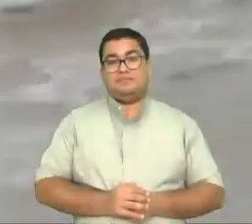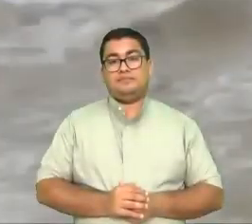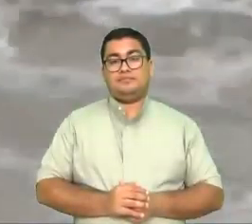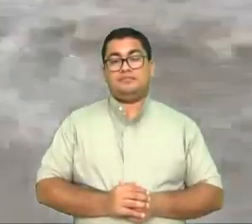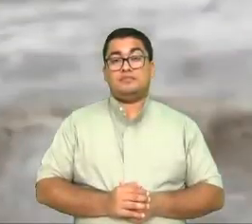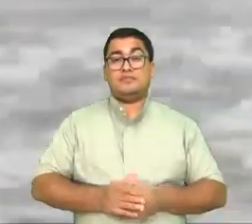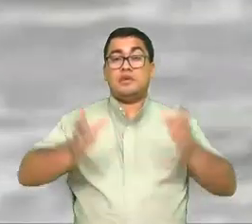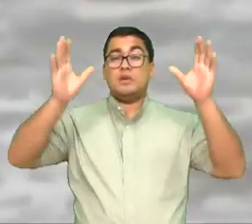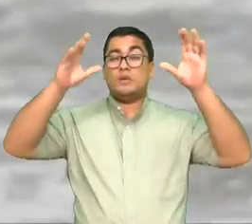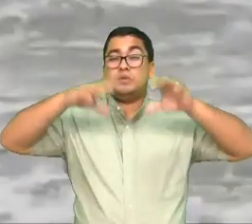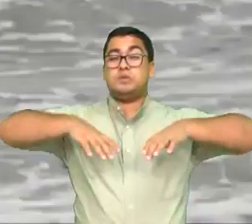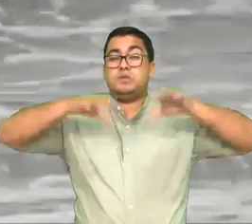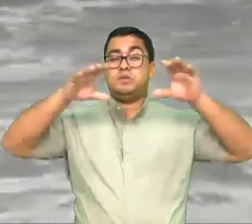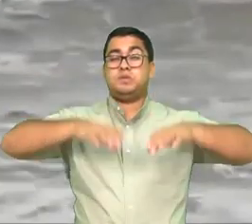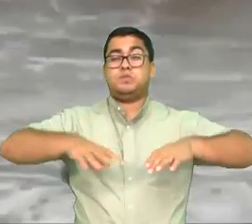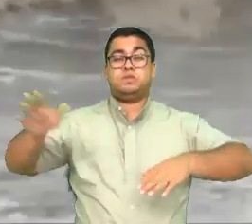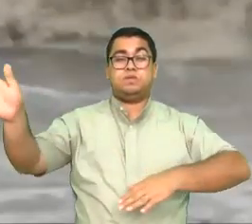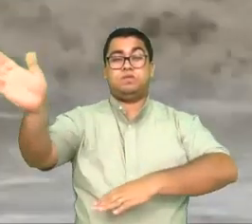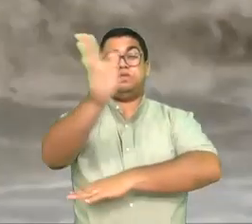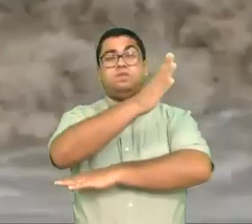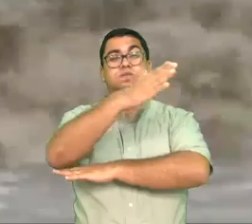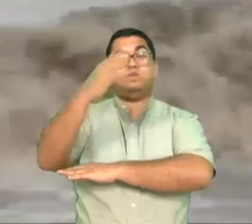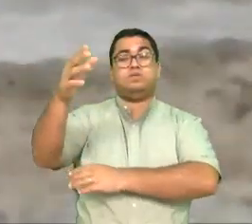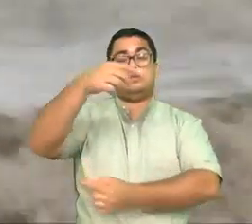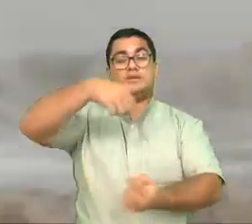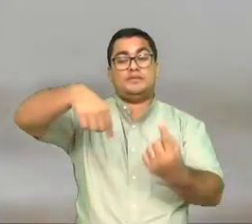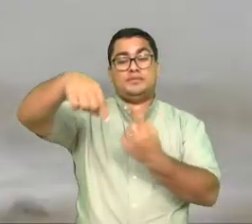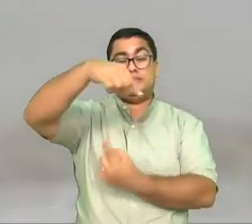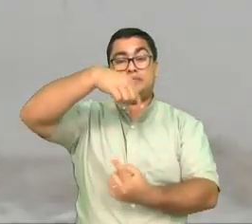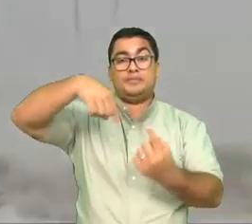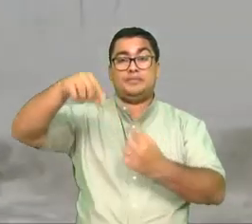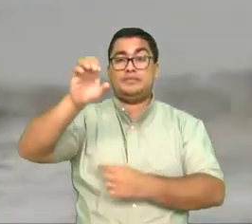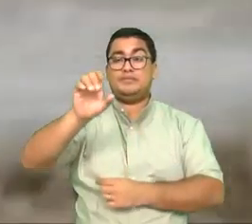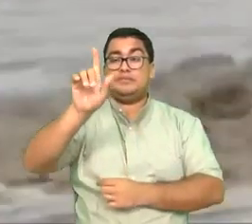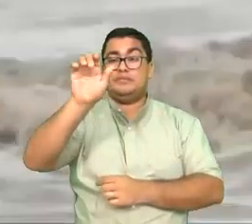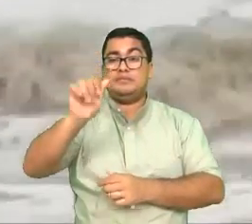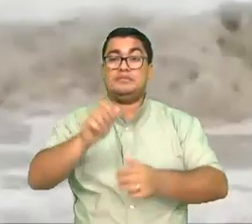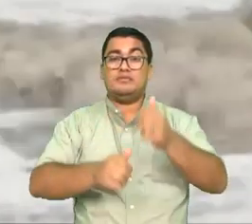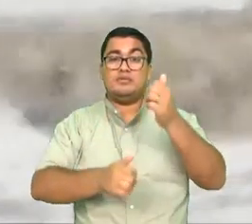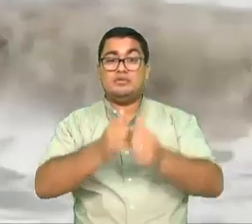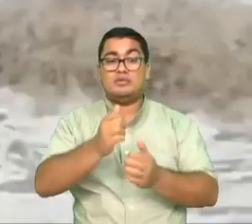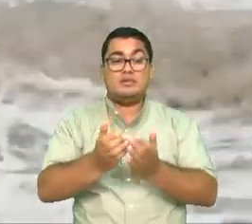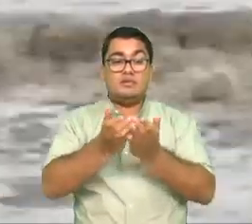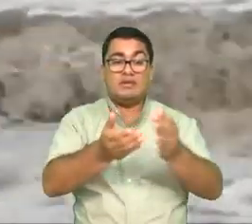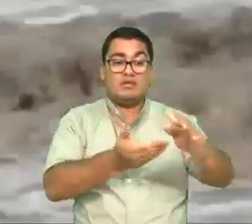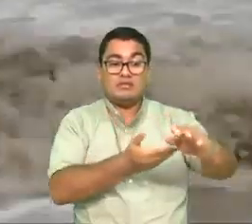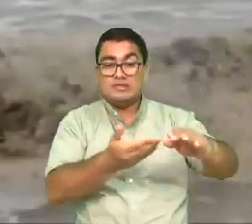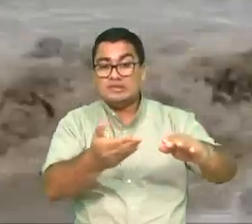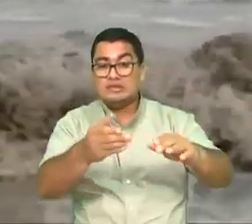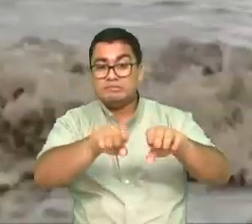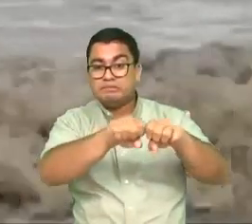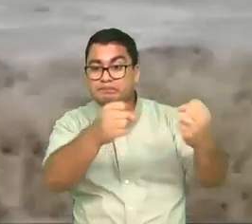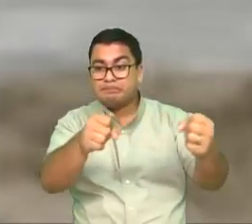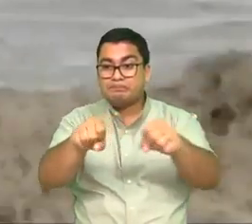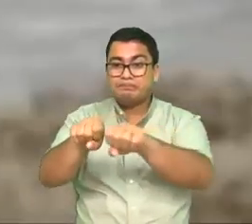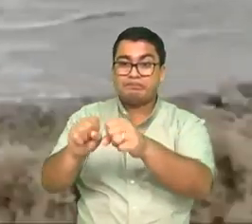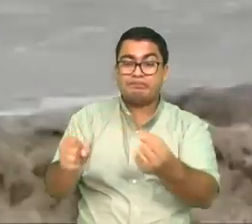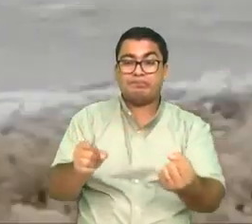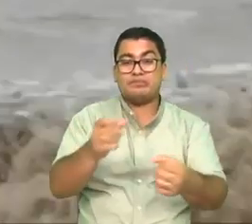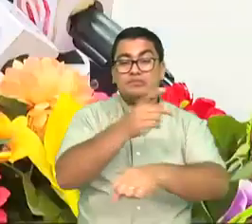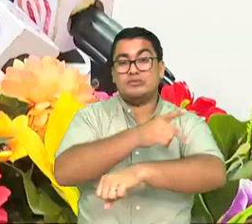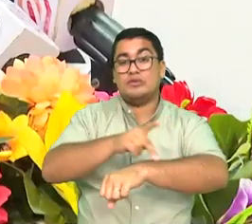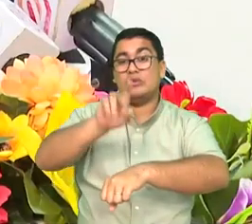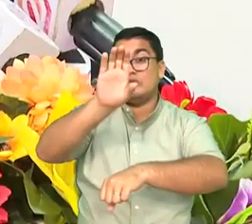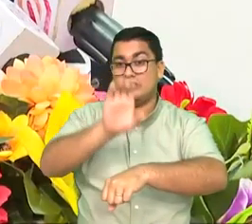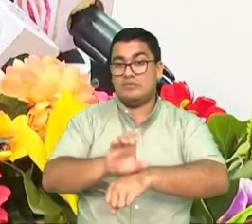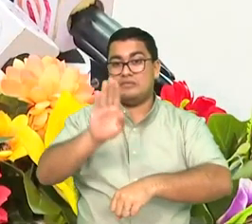Las fuertes lluvias y vientos del fenómeno meteorológico Eta deja como saldo daños considerables en la infraestructura de puertos del